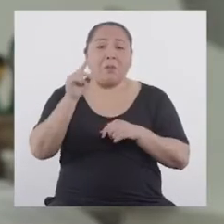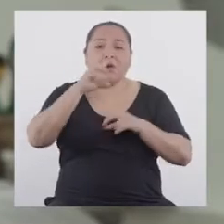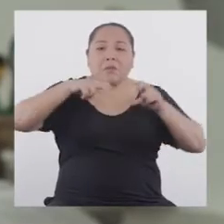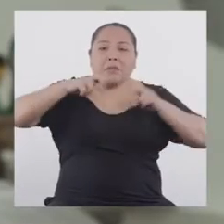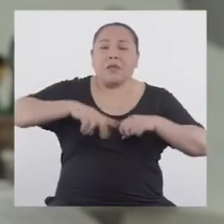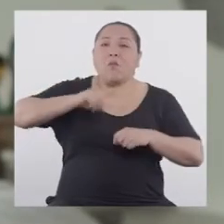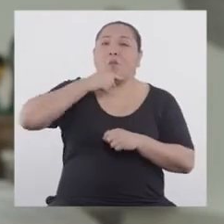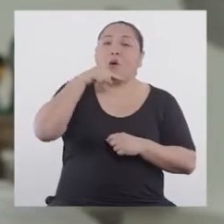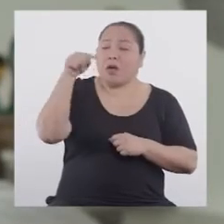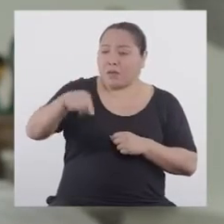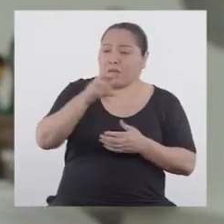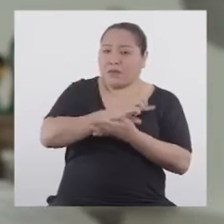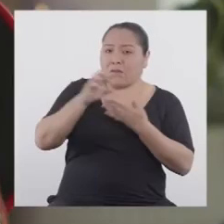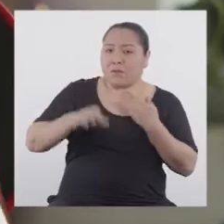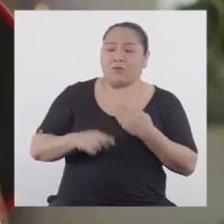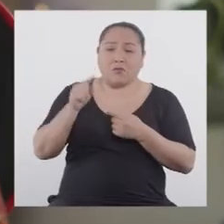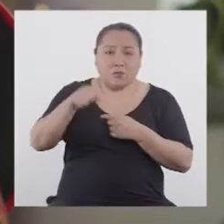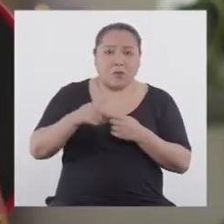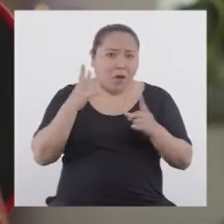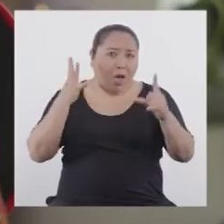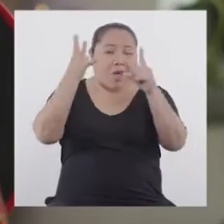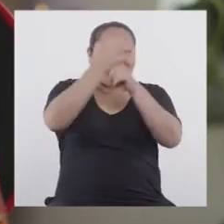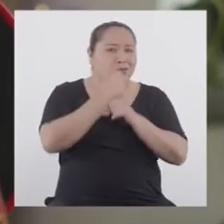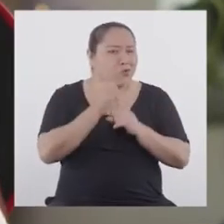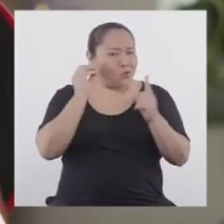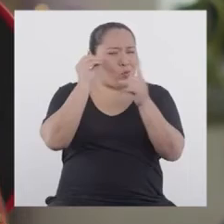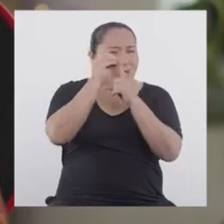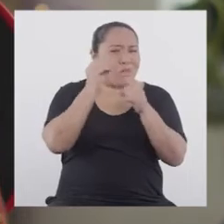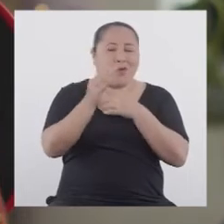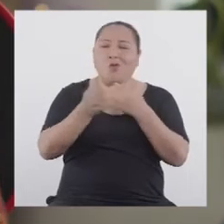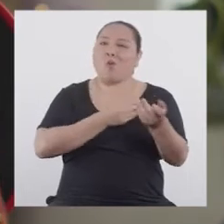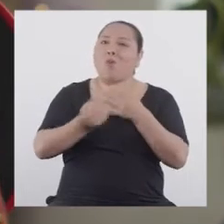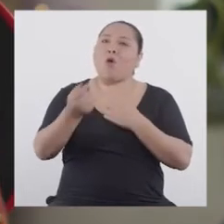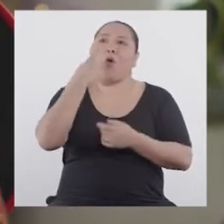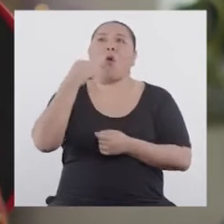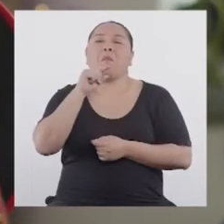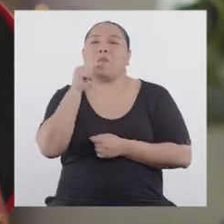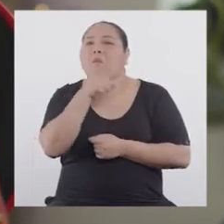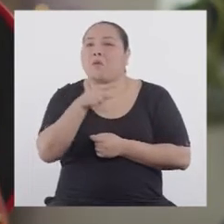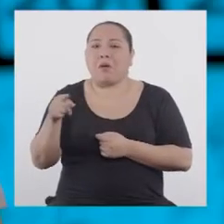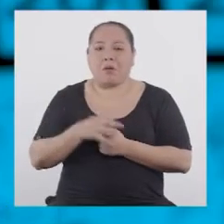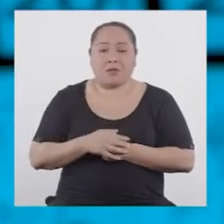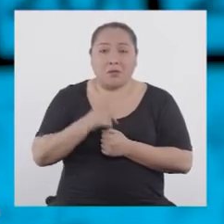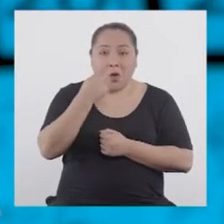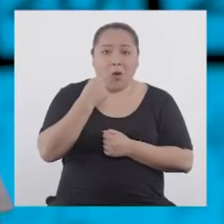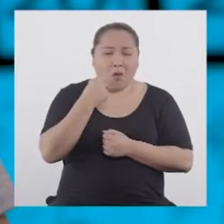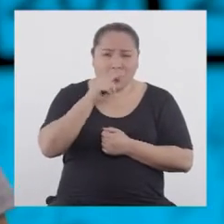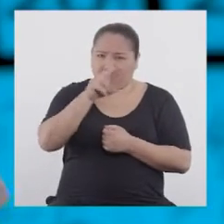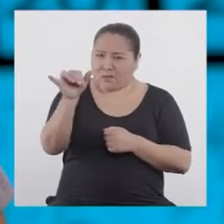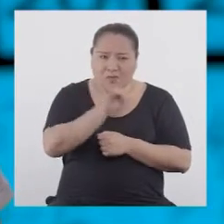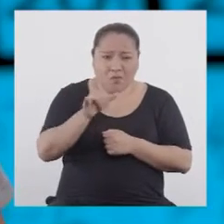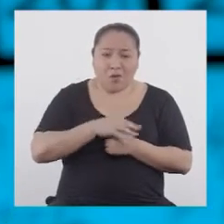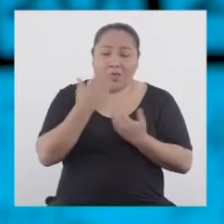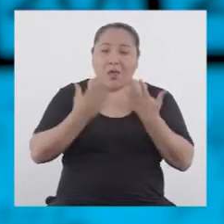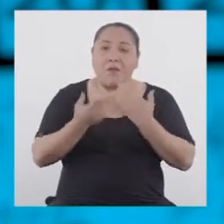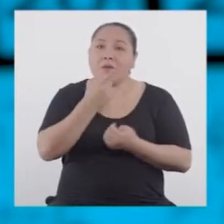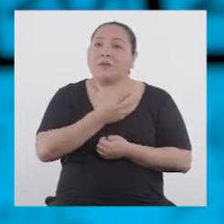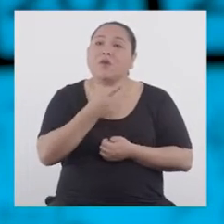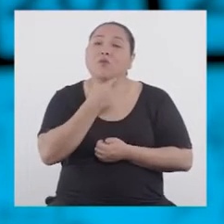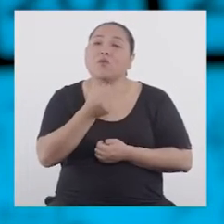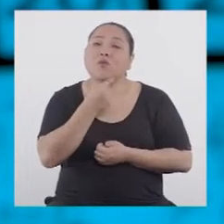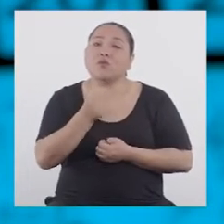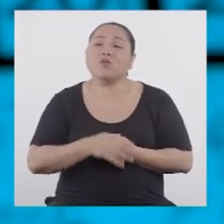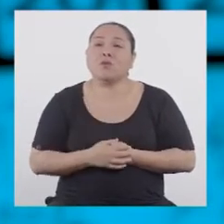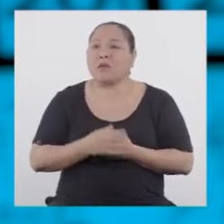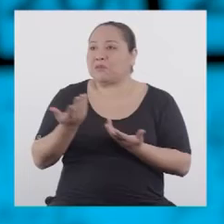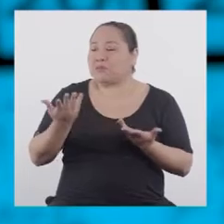mujeres que se desempeñen en esa carrera y así cumplir tus metas más allá de los estereotipos de género. Si eres hombre, lo mismo. Tal vez a muchos